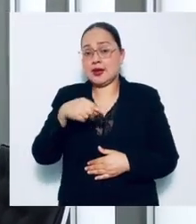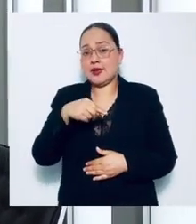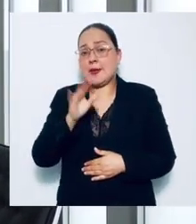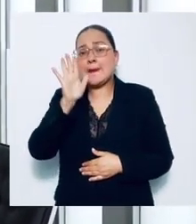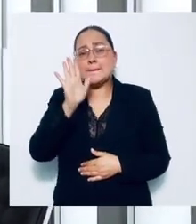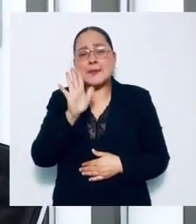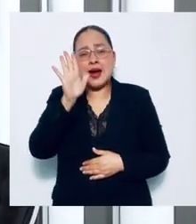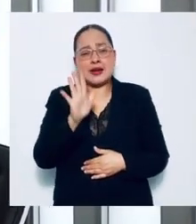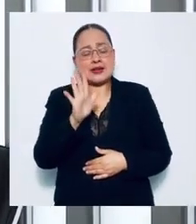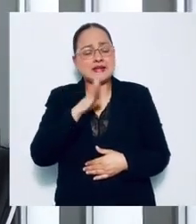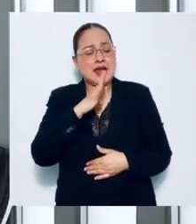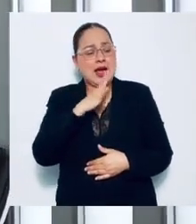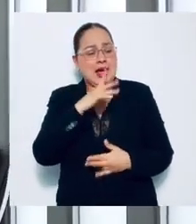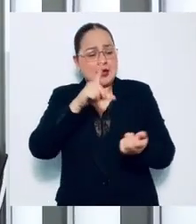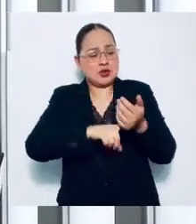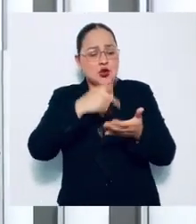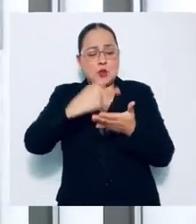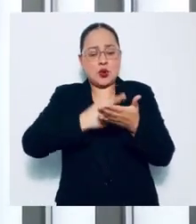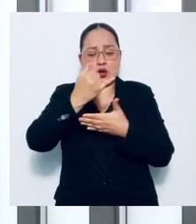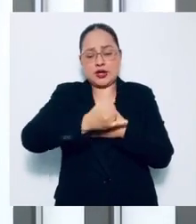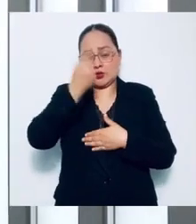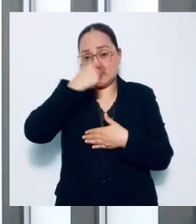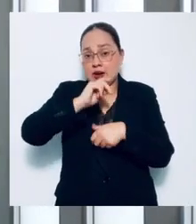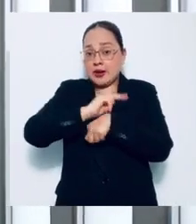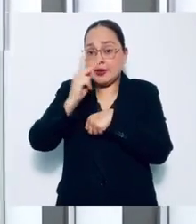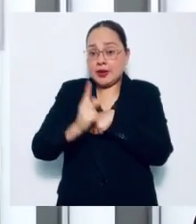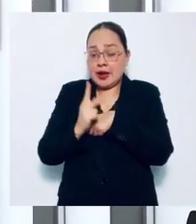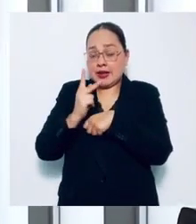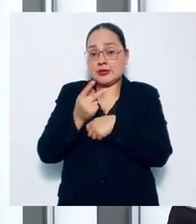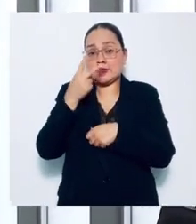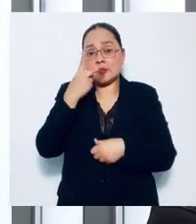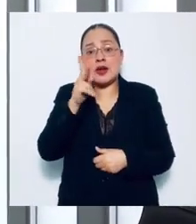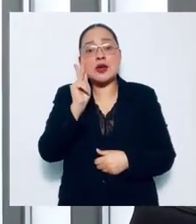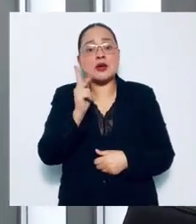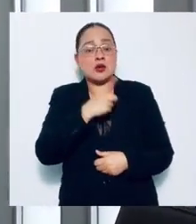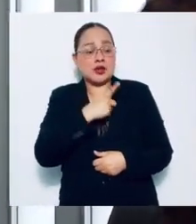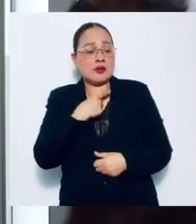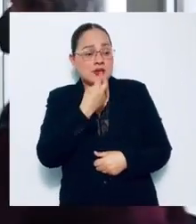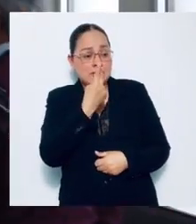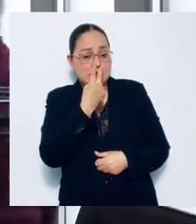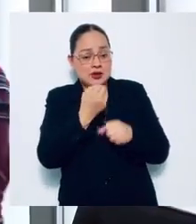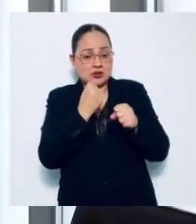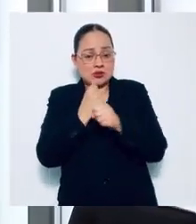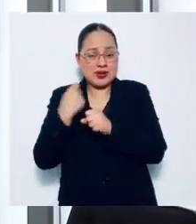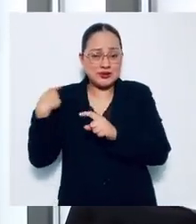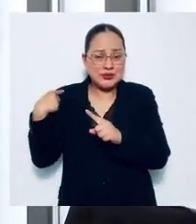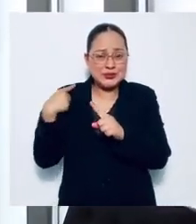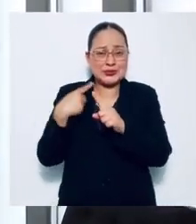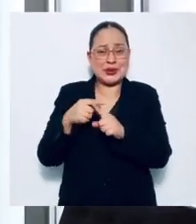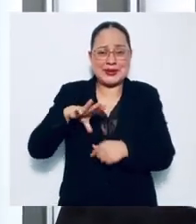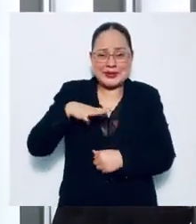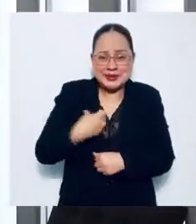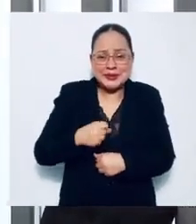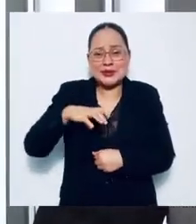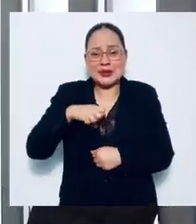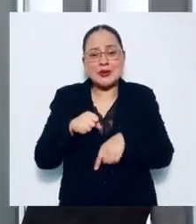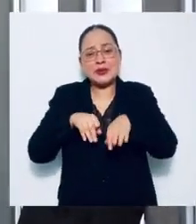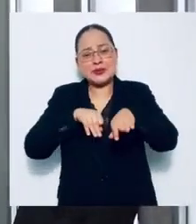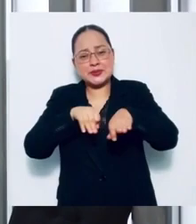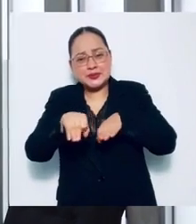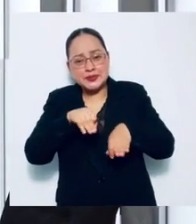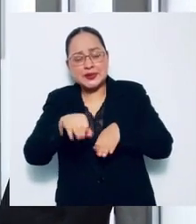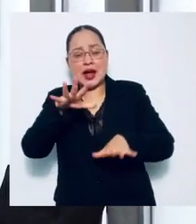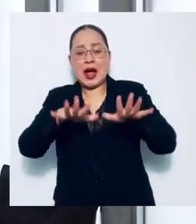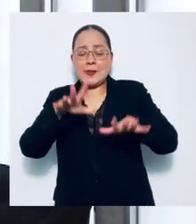tenía concebido un proyecto de nación, pero hubo que trabajar durante todo ese tiempo con muchas vicisitudes,